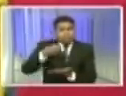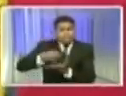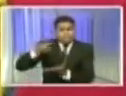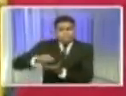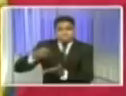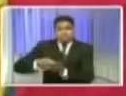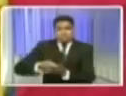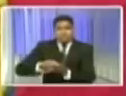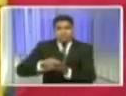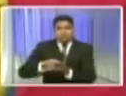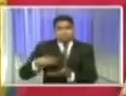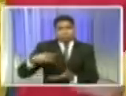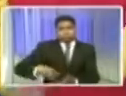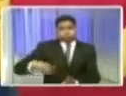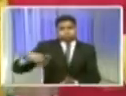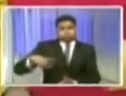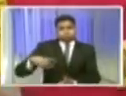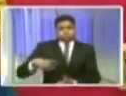atacando